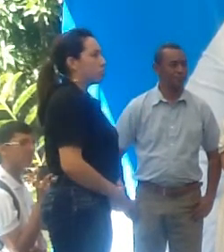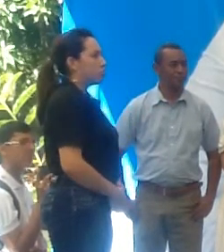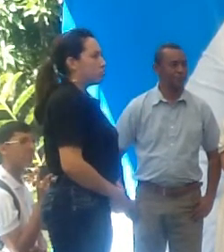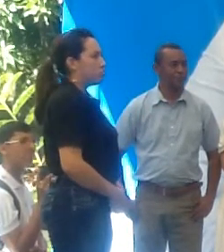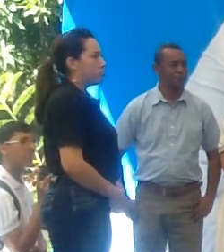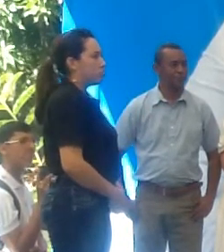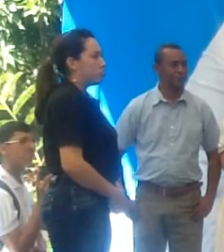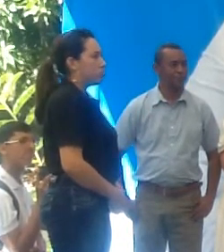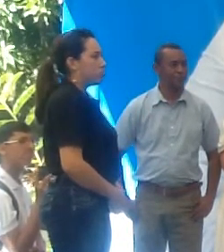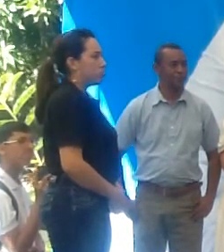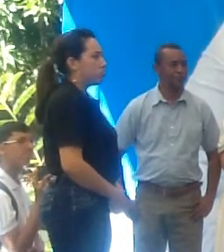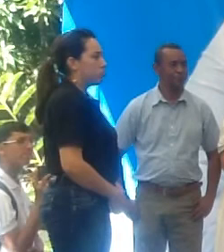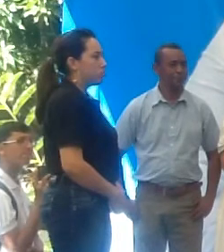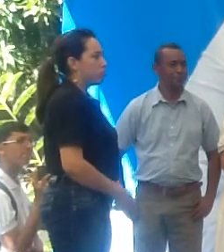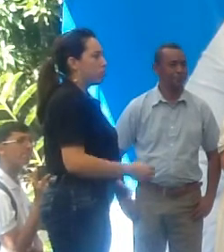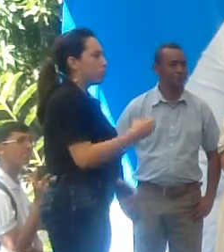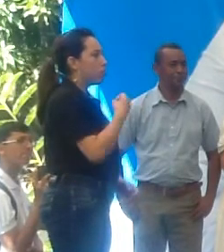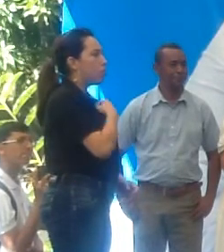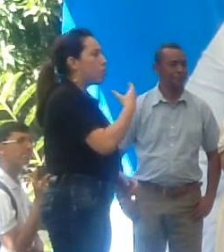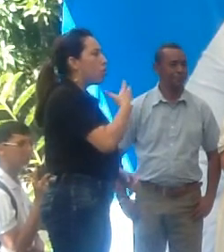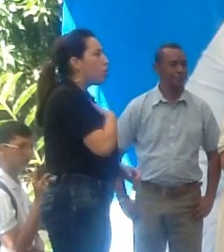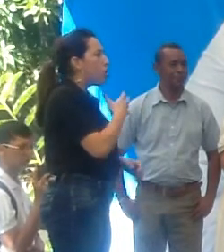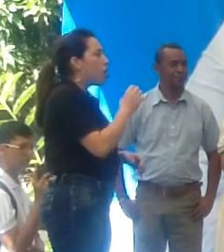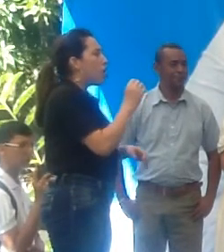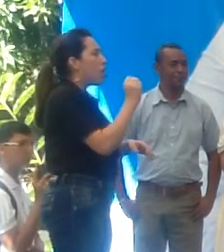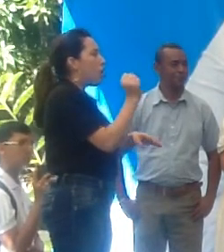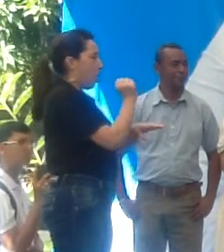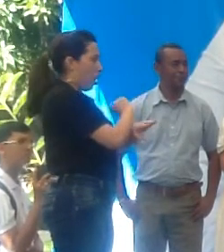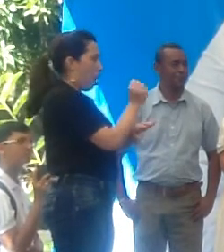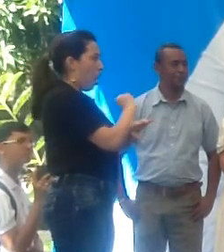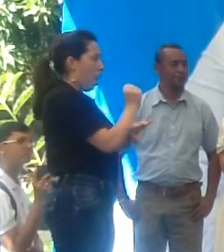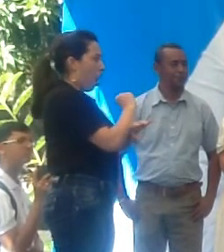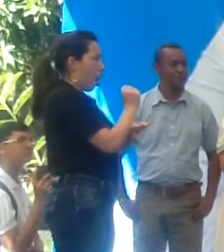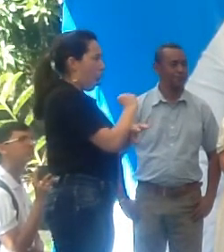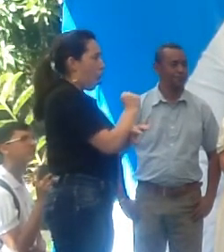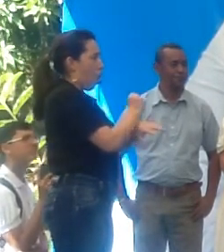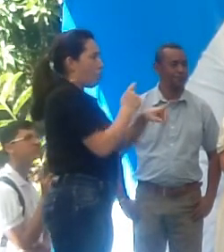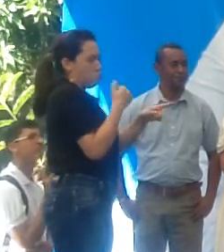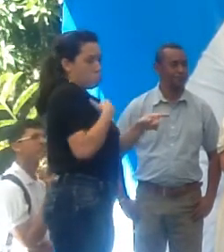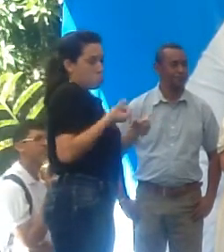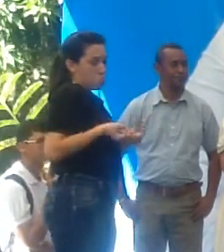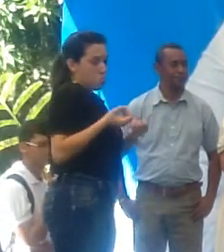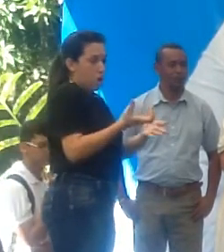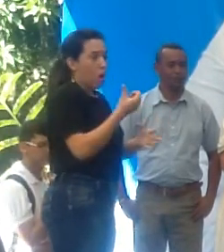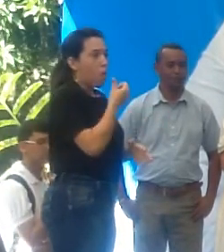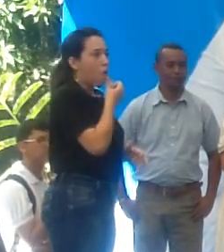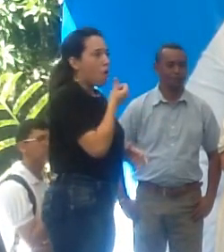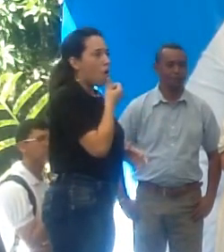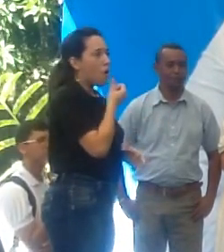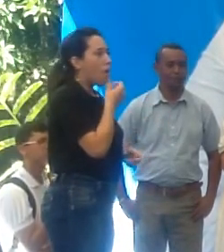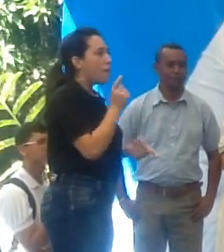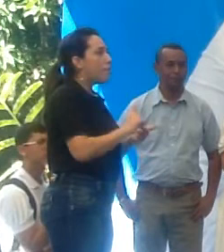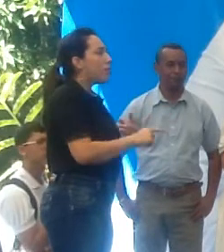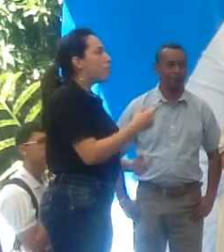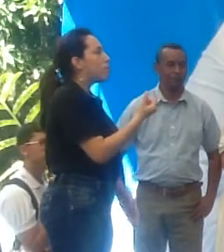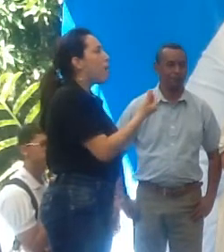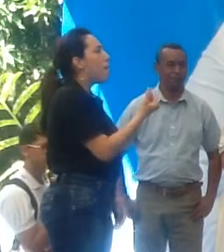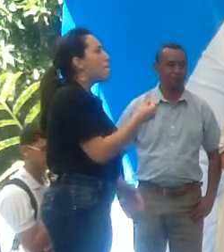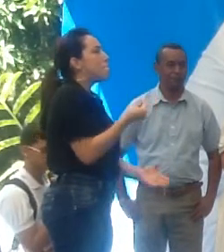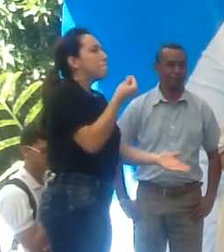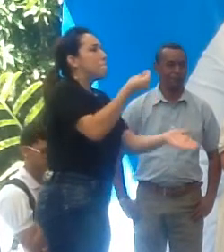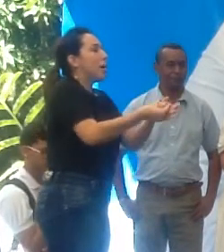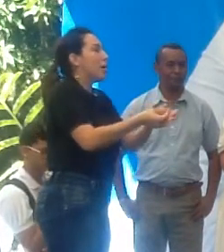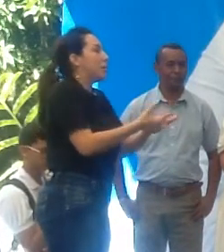en oportunidades tienen un carro tanque enfrente que les ofrece el servicio, pero no tienen el dinero para